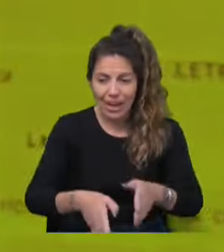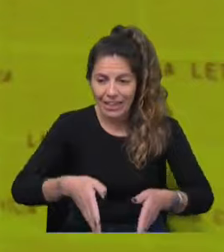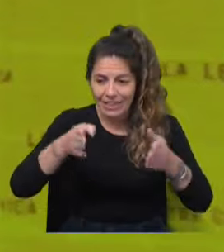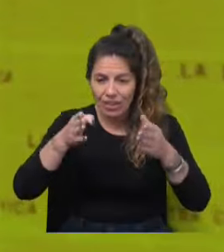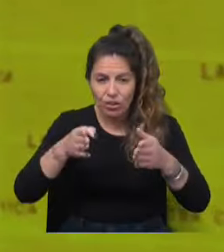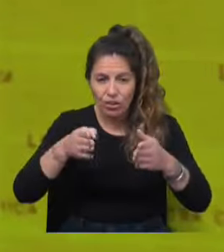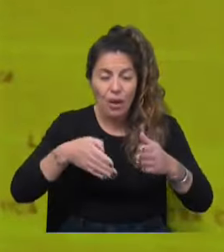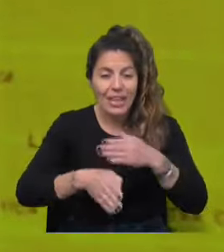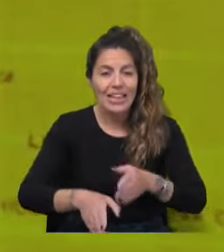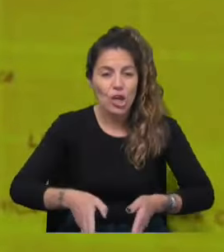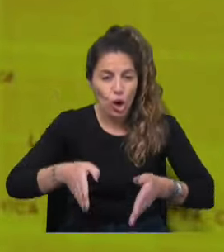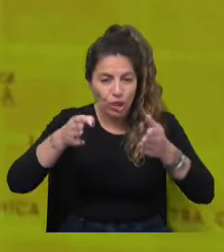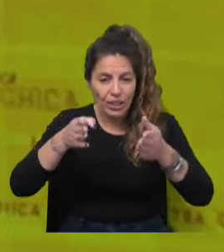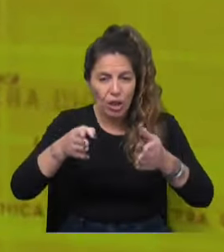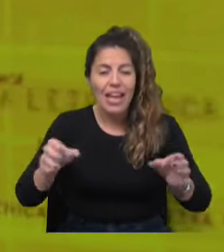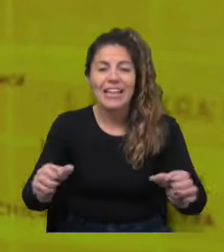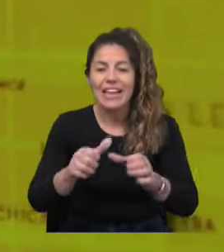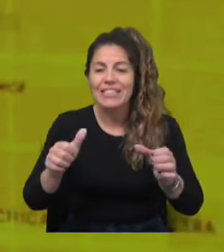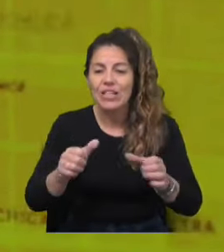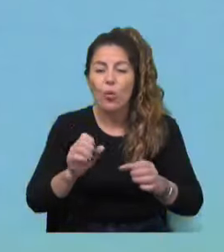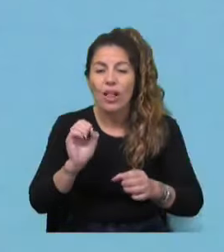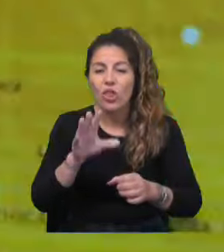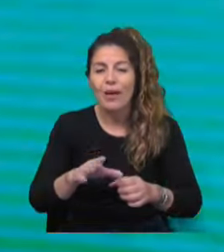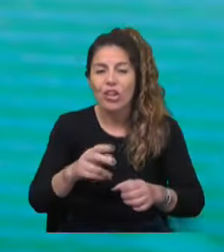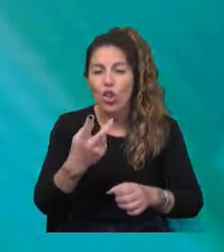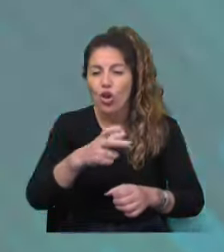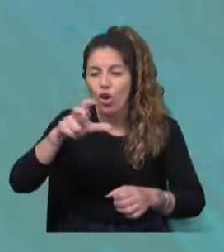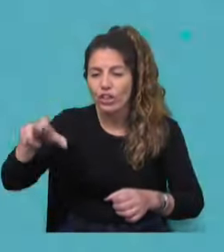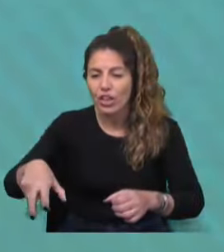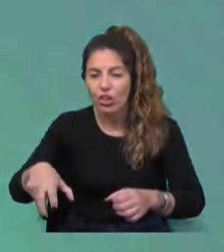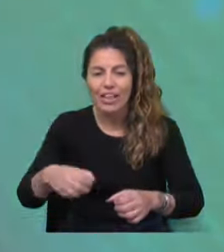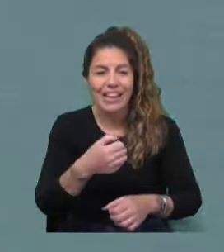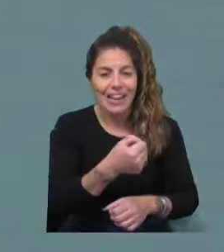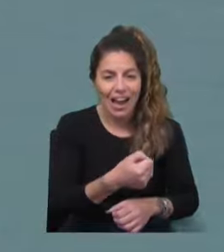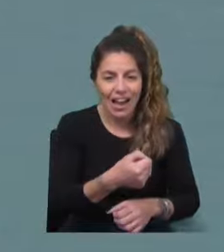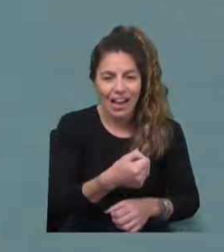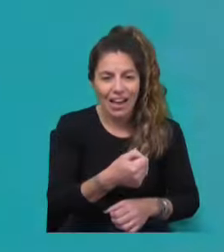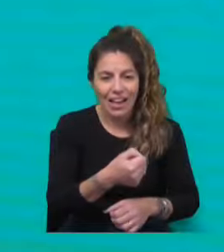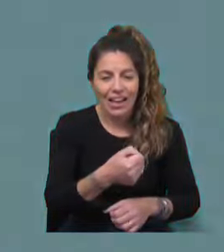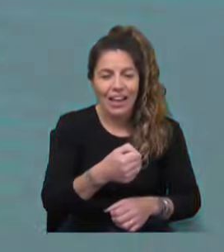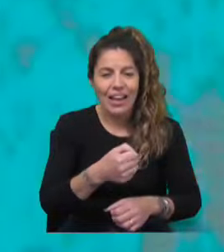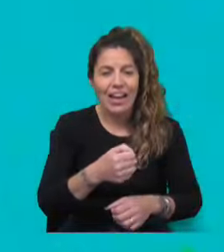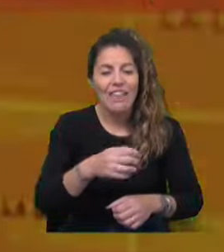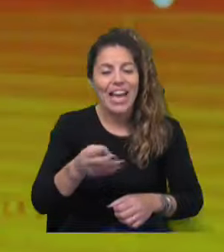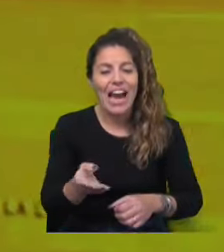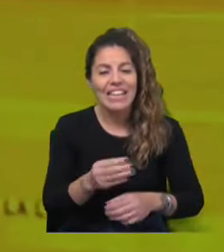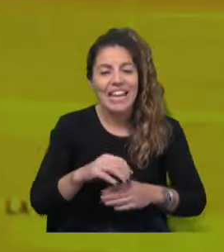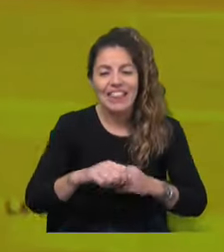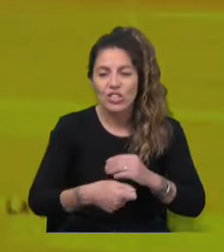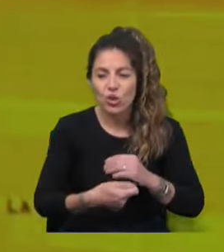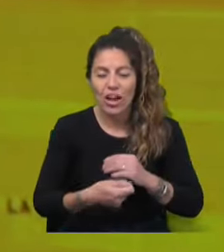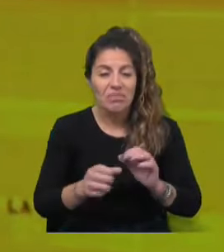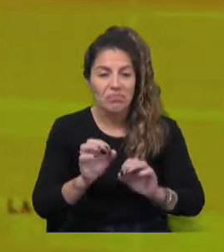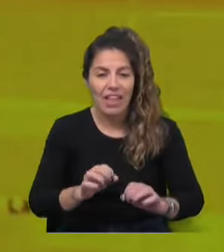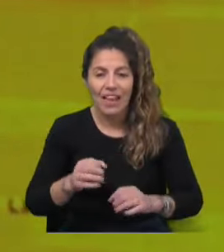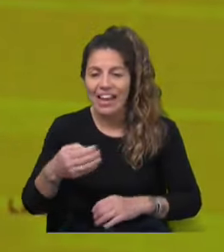habían escaneado los contenedores, pero ¿qué hicieron? Cuando mandaron los 2 contenedores, en el contenedor A había harina de soja, no había nada. El contenedor B era el